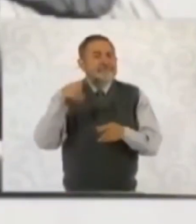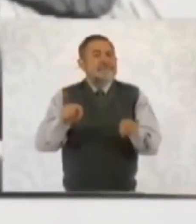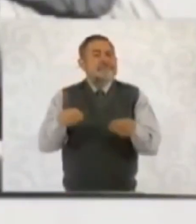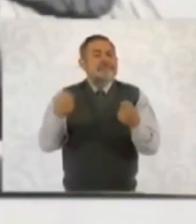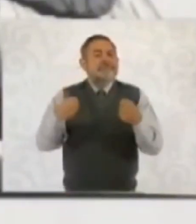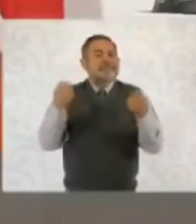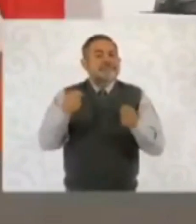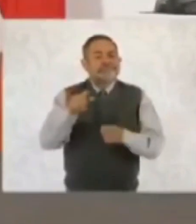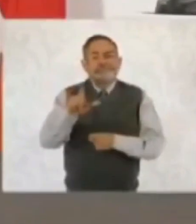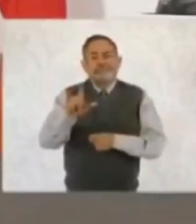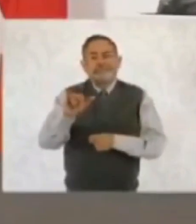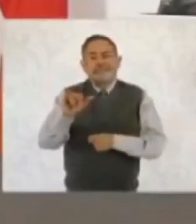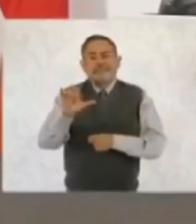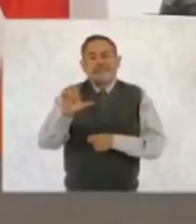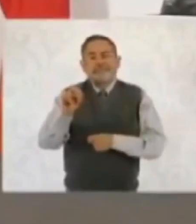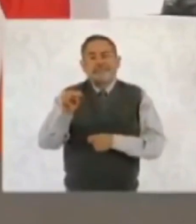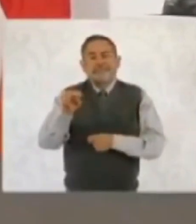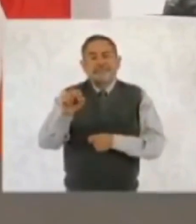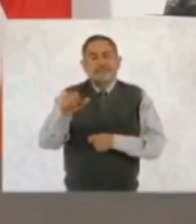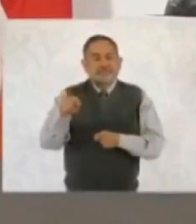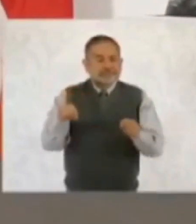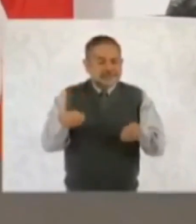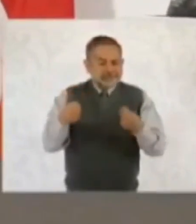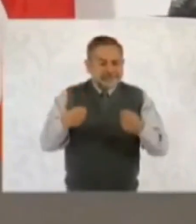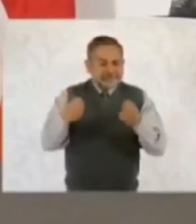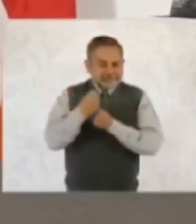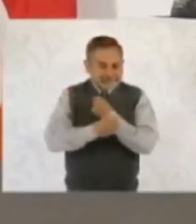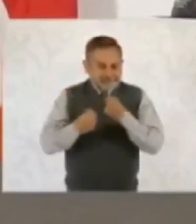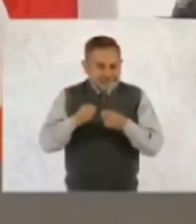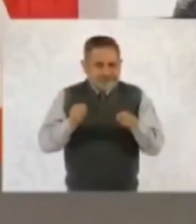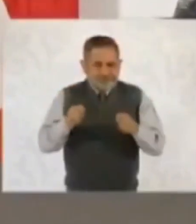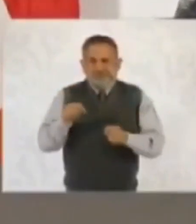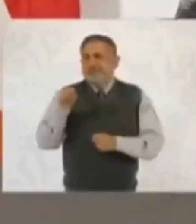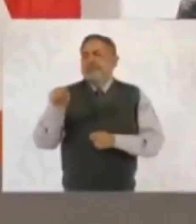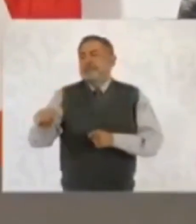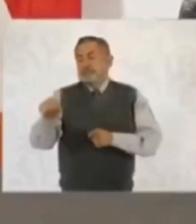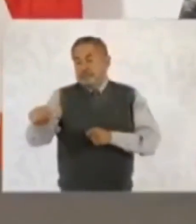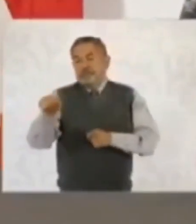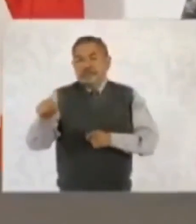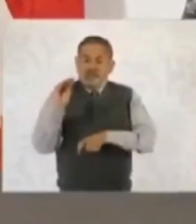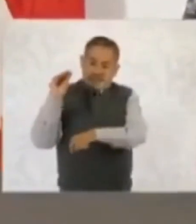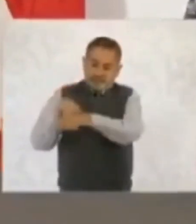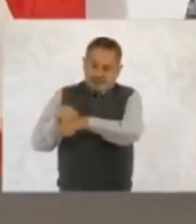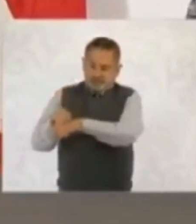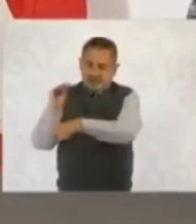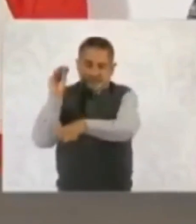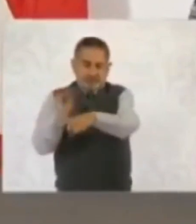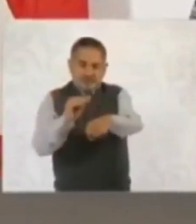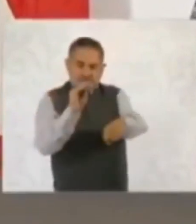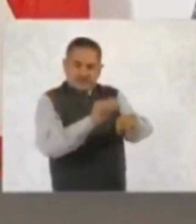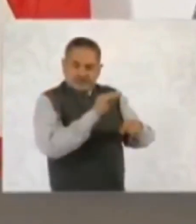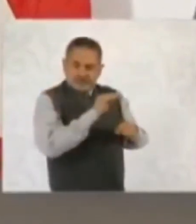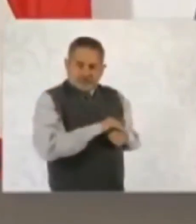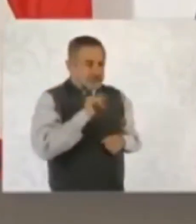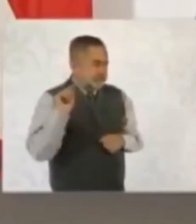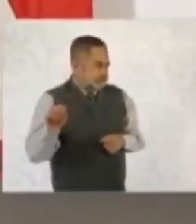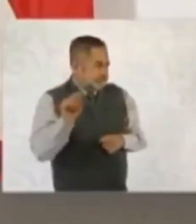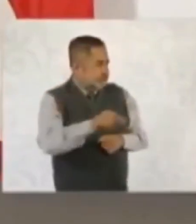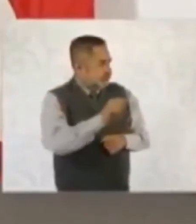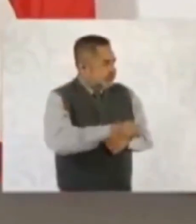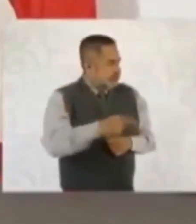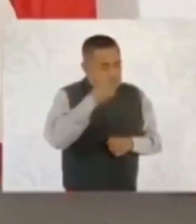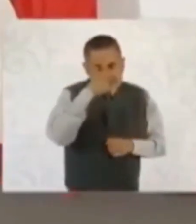tiendas Diconsa. Ahí se va a hacer, o se está haciendo un ejercicio muy importante para